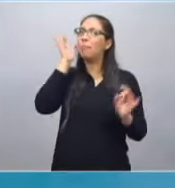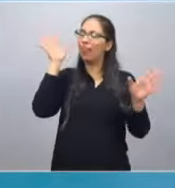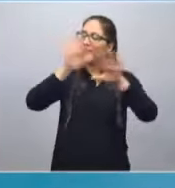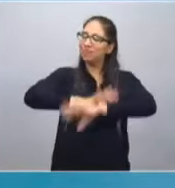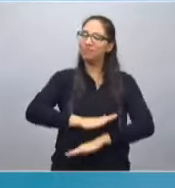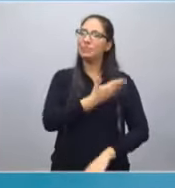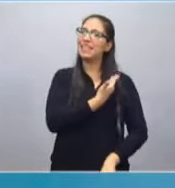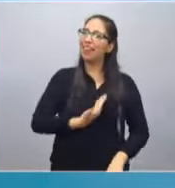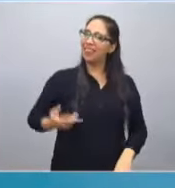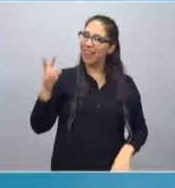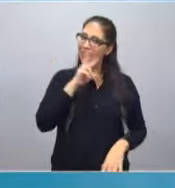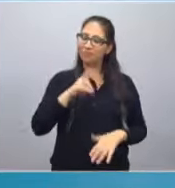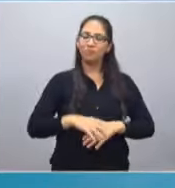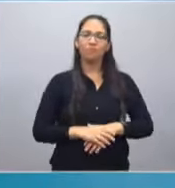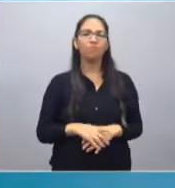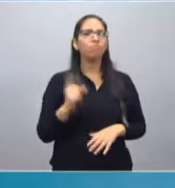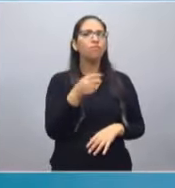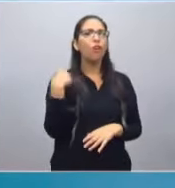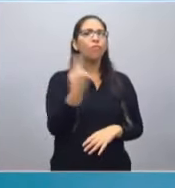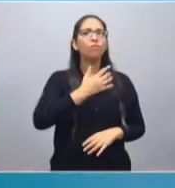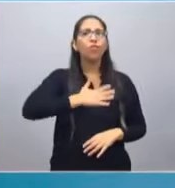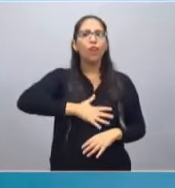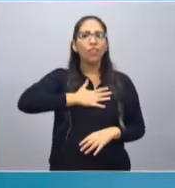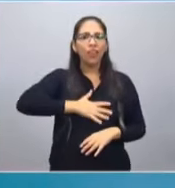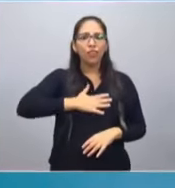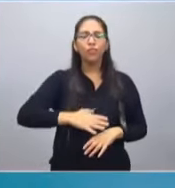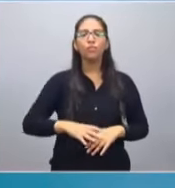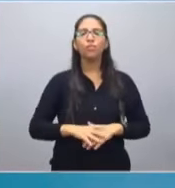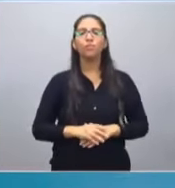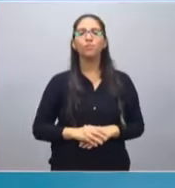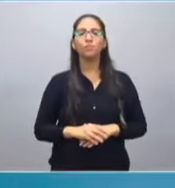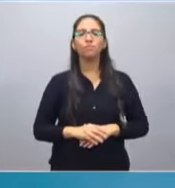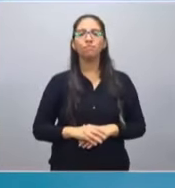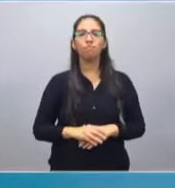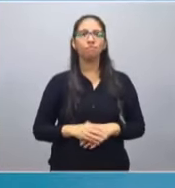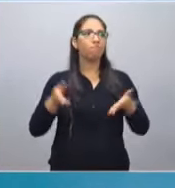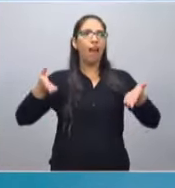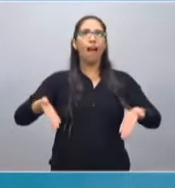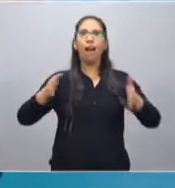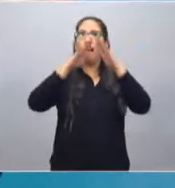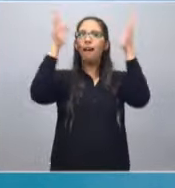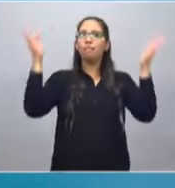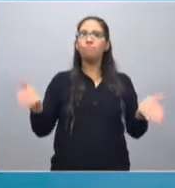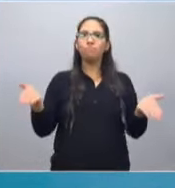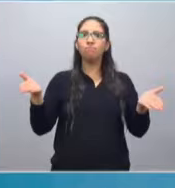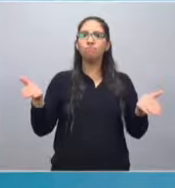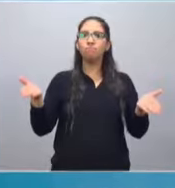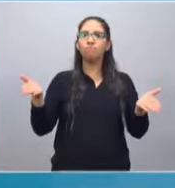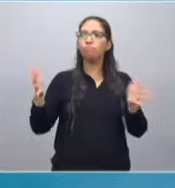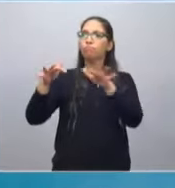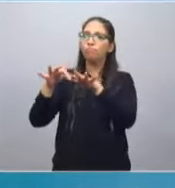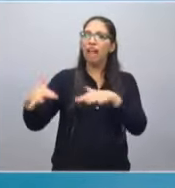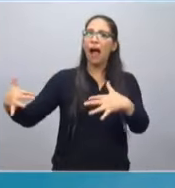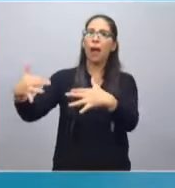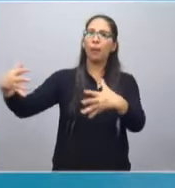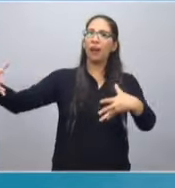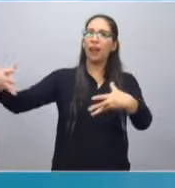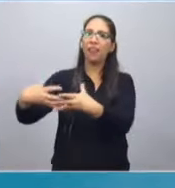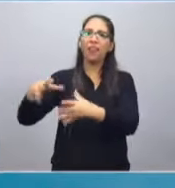presidenta bueno est contentos porque acá con el gabinete provincial con